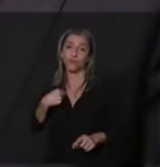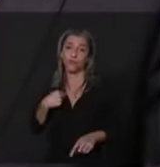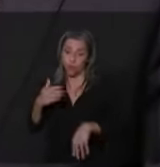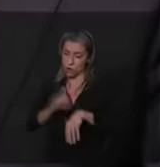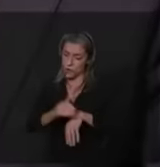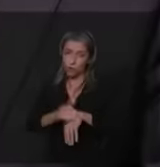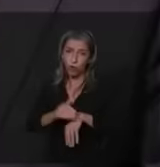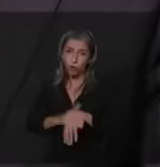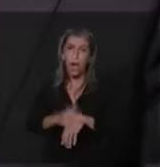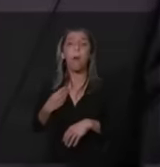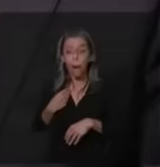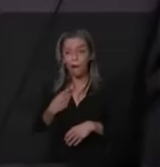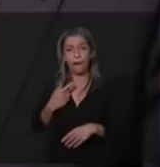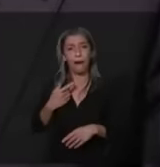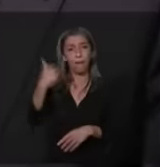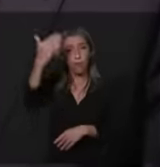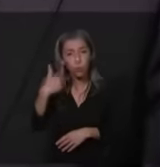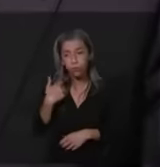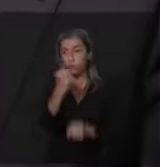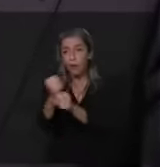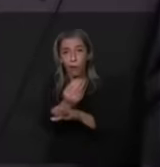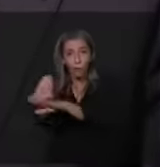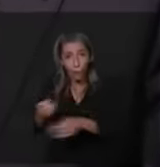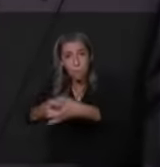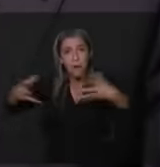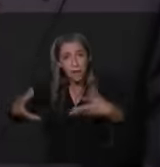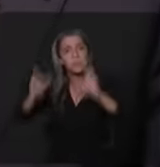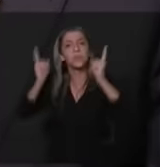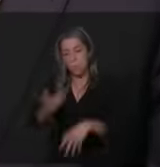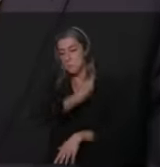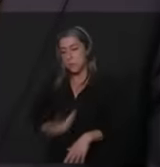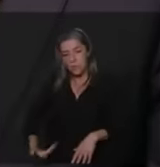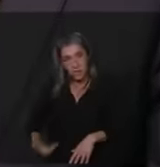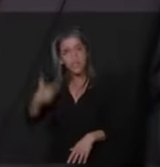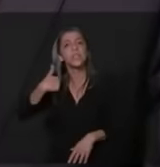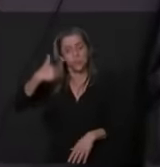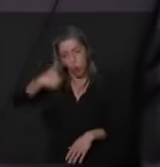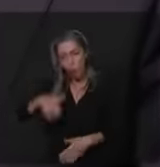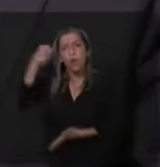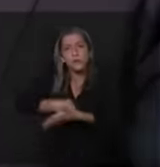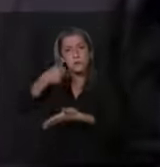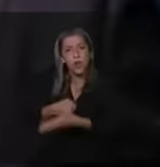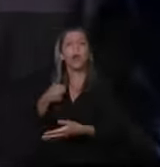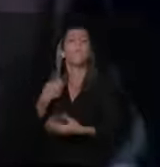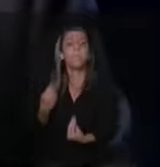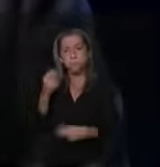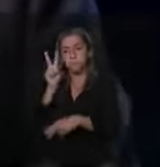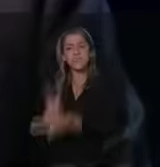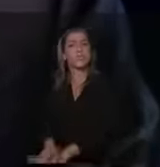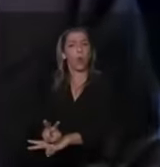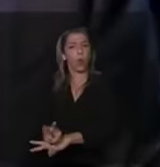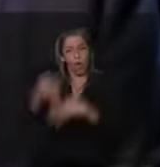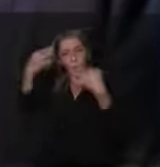hoy a ser un presidente absoluta y personalmente involucrado en la lucha contra la inseguridad. No me tocaba en